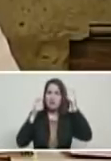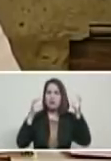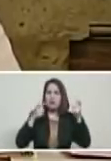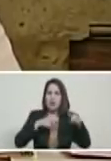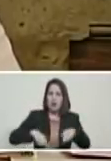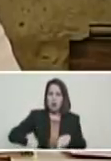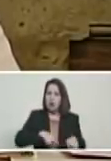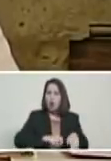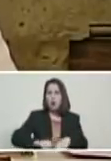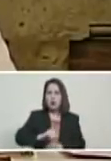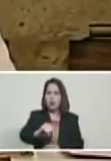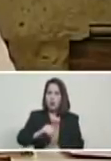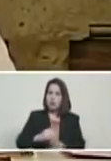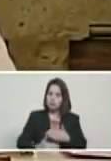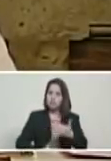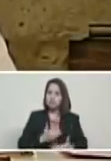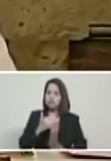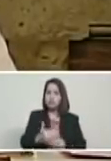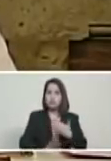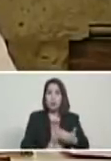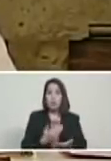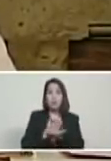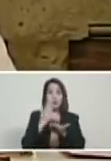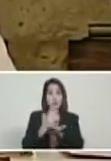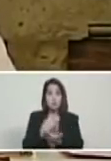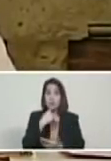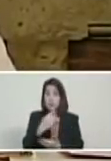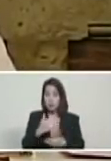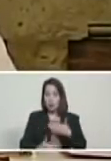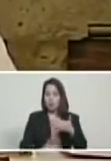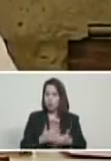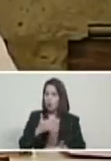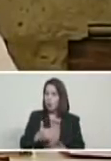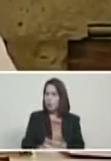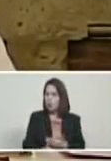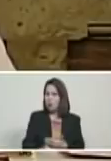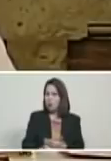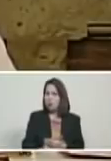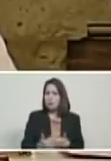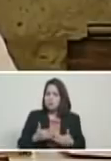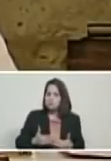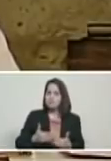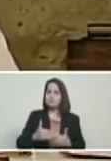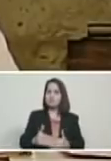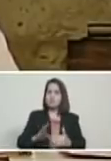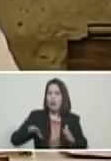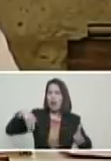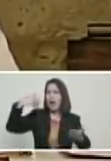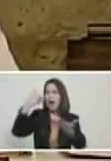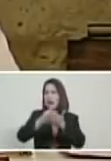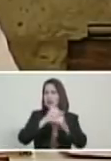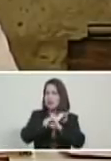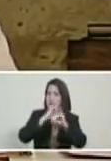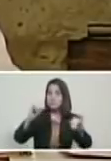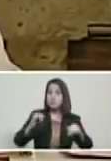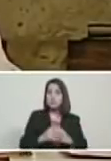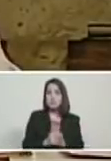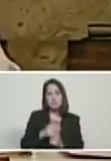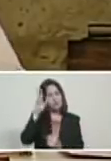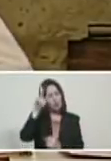vamos avanzando. Como siempre decimos, poco a poco que vamos lejos, poco a poco, todos los